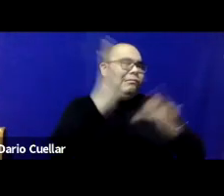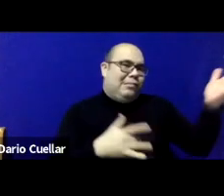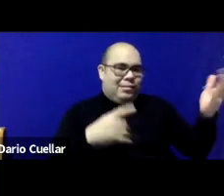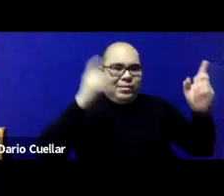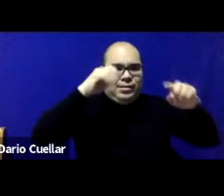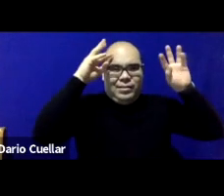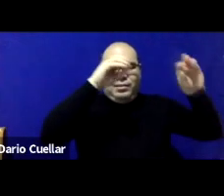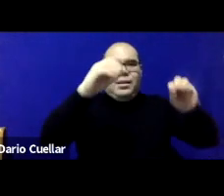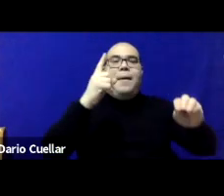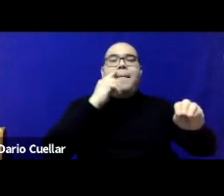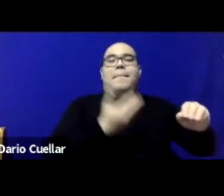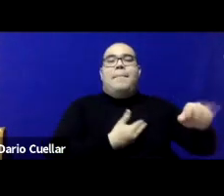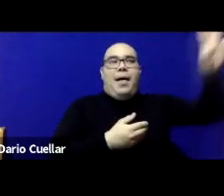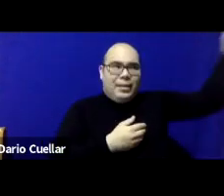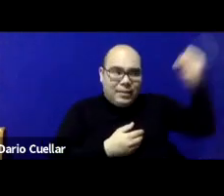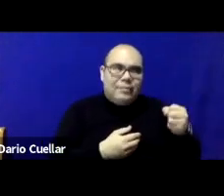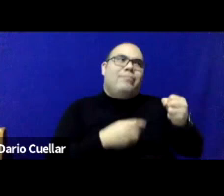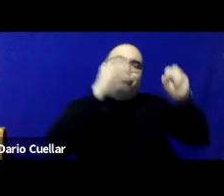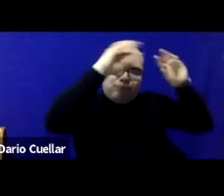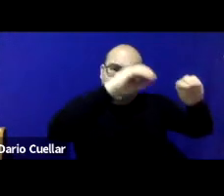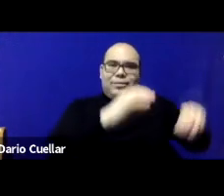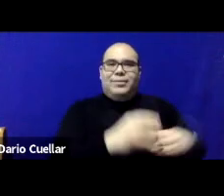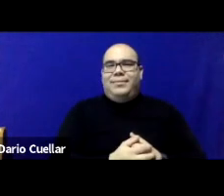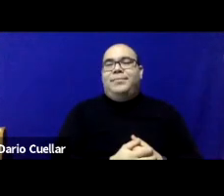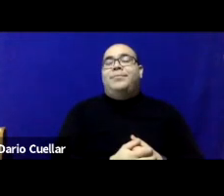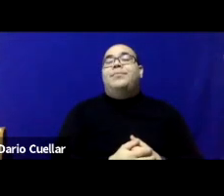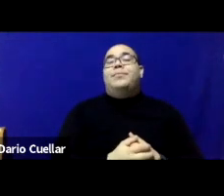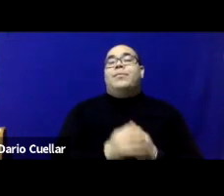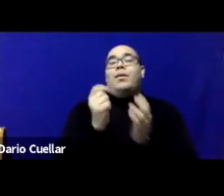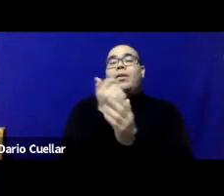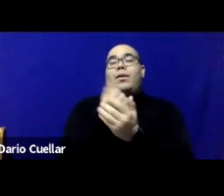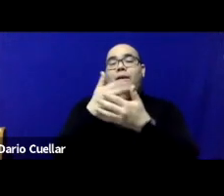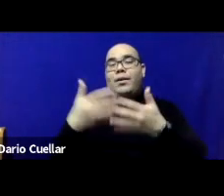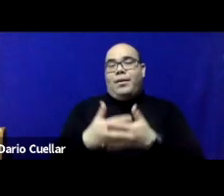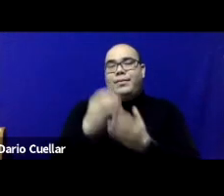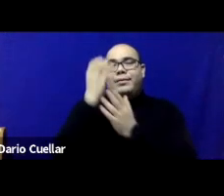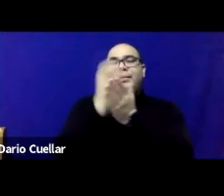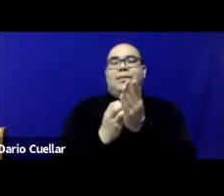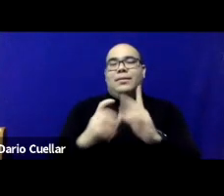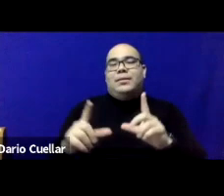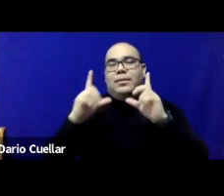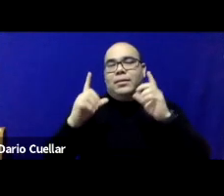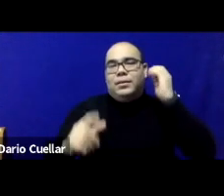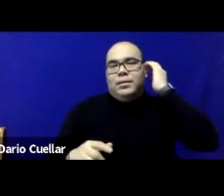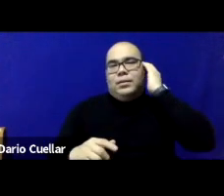hacer con padres, ¿vale? Aparte de textos, en certificarnos,